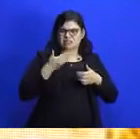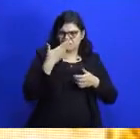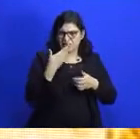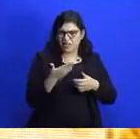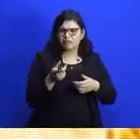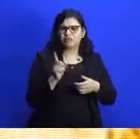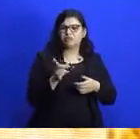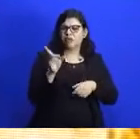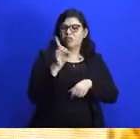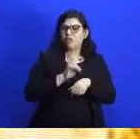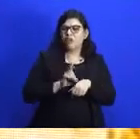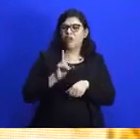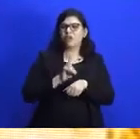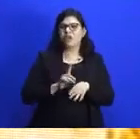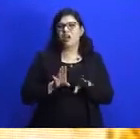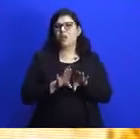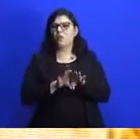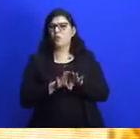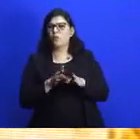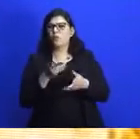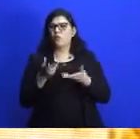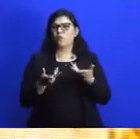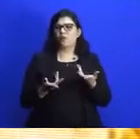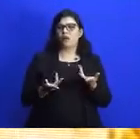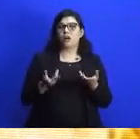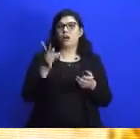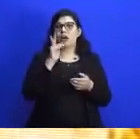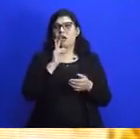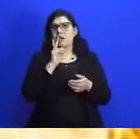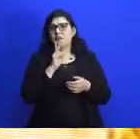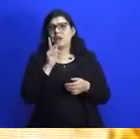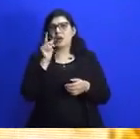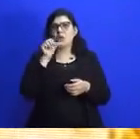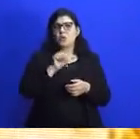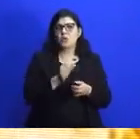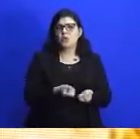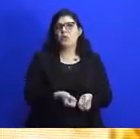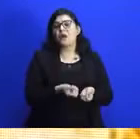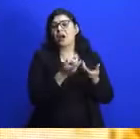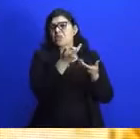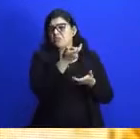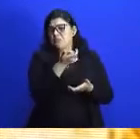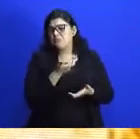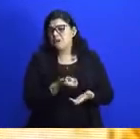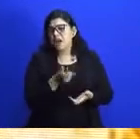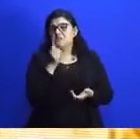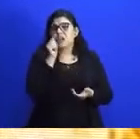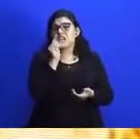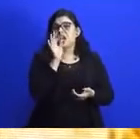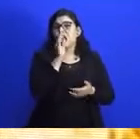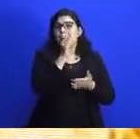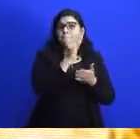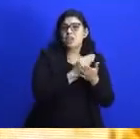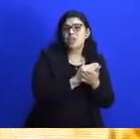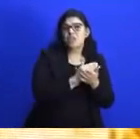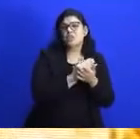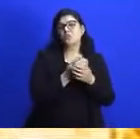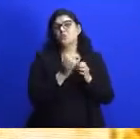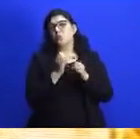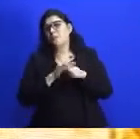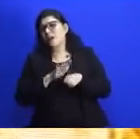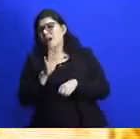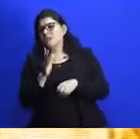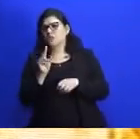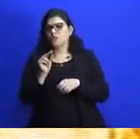Todos los días era a ver cómo me pagan hoy, a ver cómo me pagan mañana. Entonces era algo de nunca acabar. Hoy en día no, estamos mucho